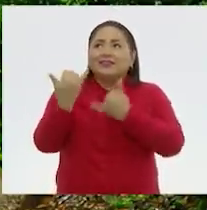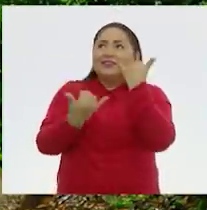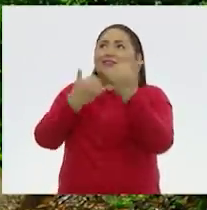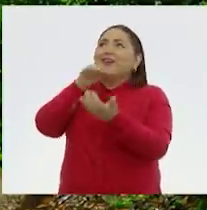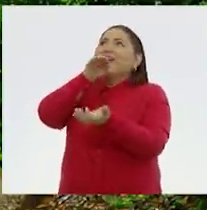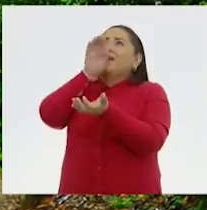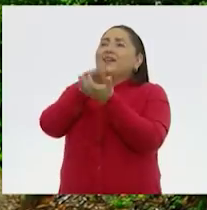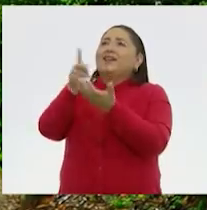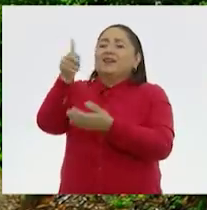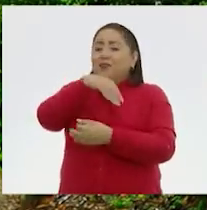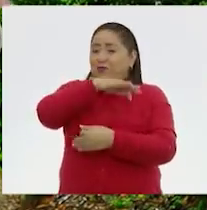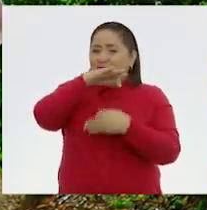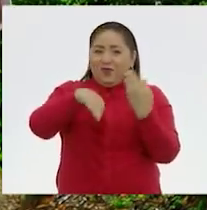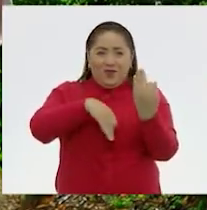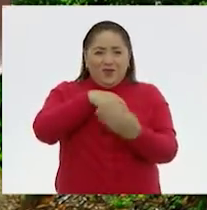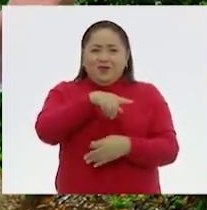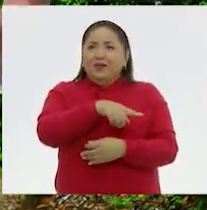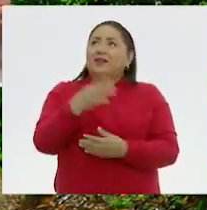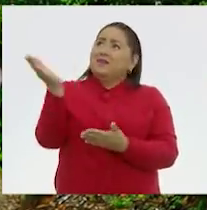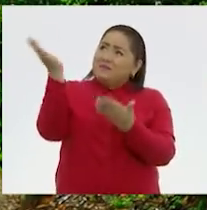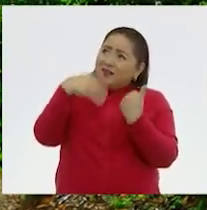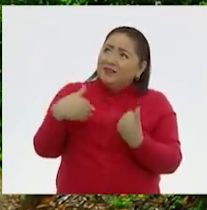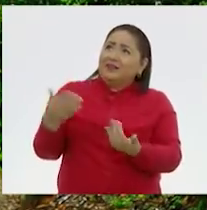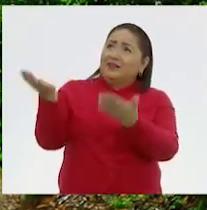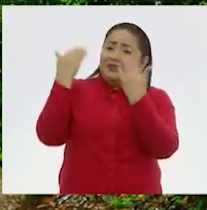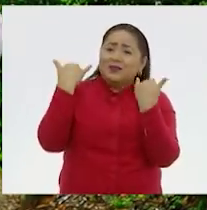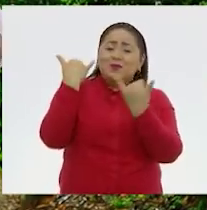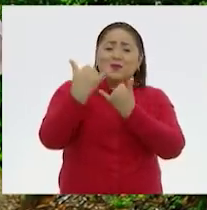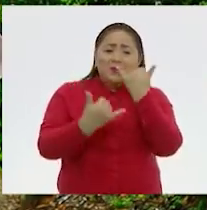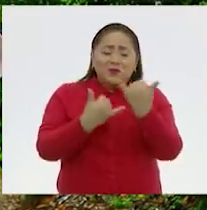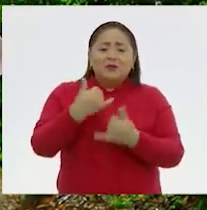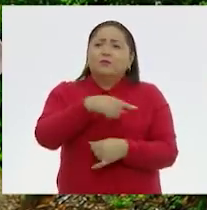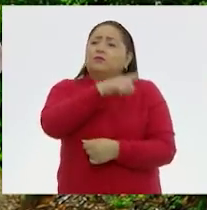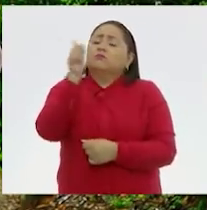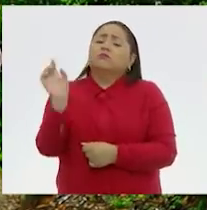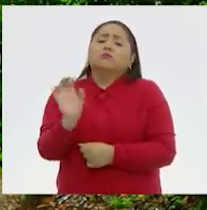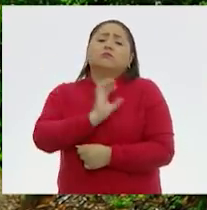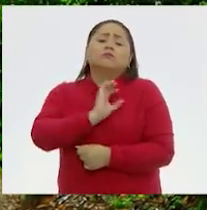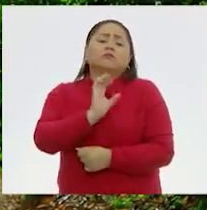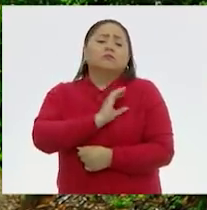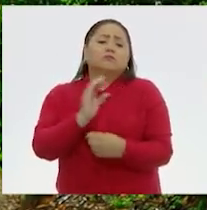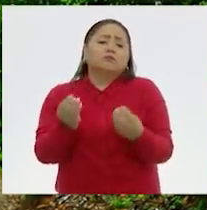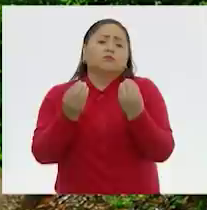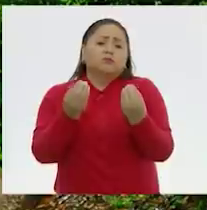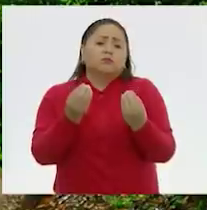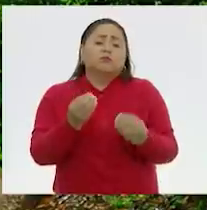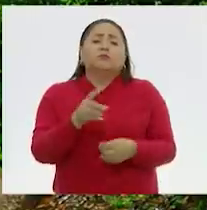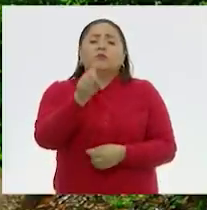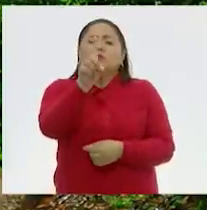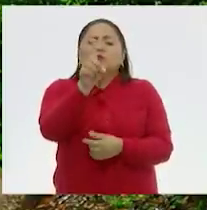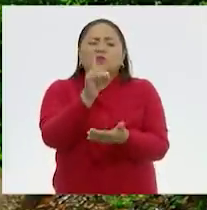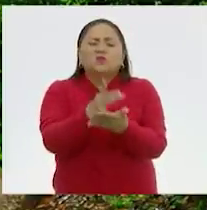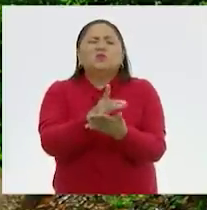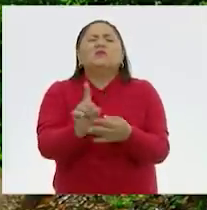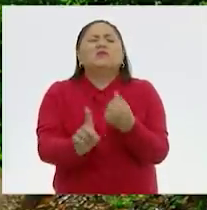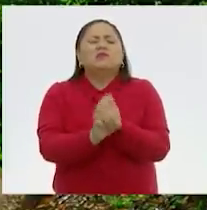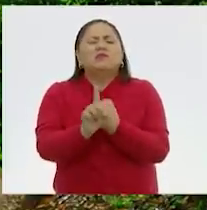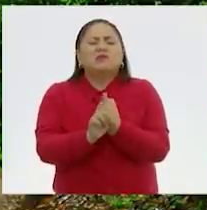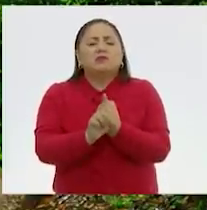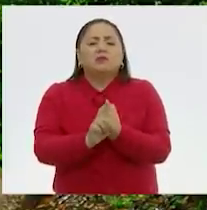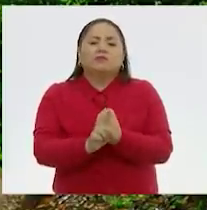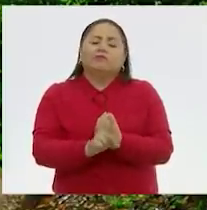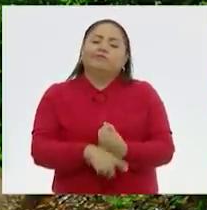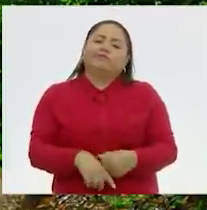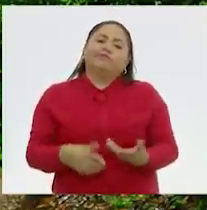él. Todo el tiempo lo invitaban a jugar. Lo querían mucho. El único problema es